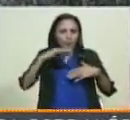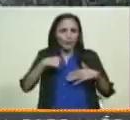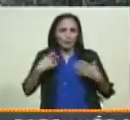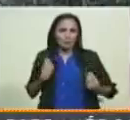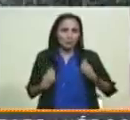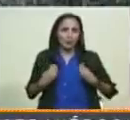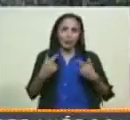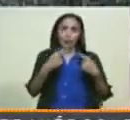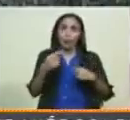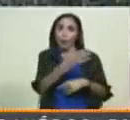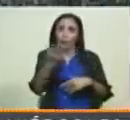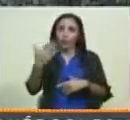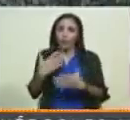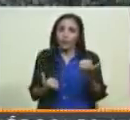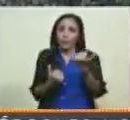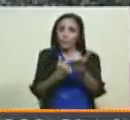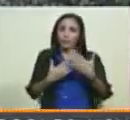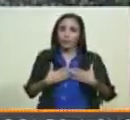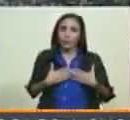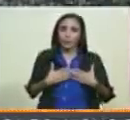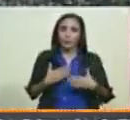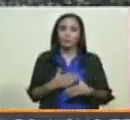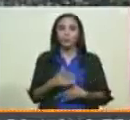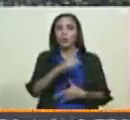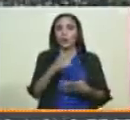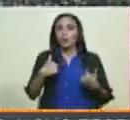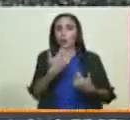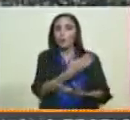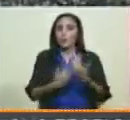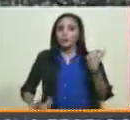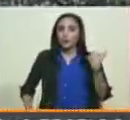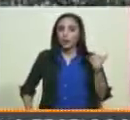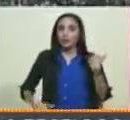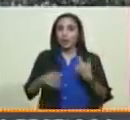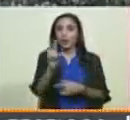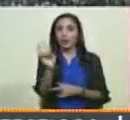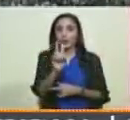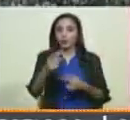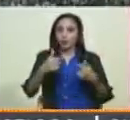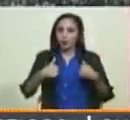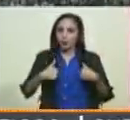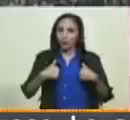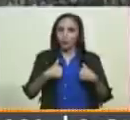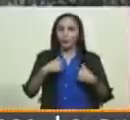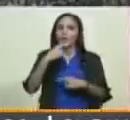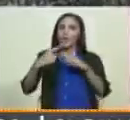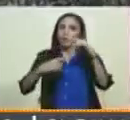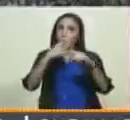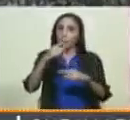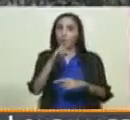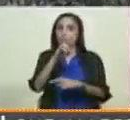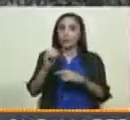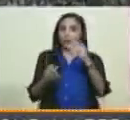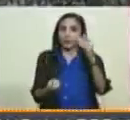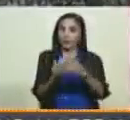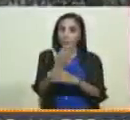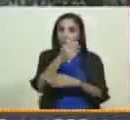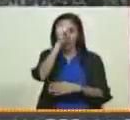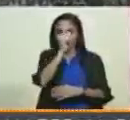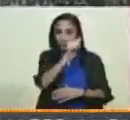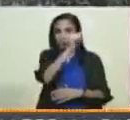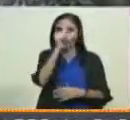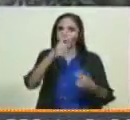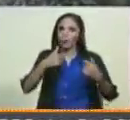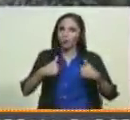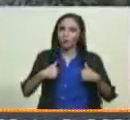ustedes me hacen presidente de la República Bolivariana de Venezuela, el próximo domingo 20 de mayo,